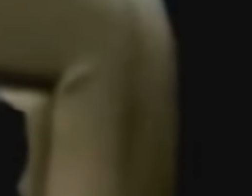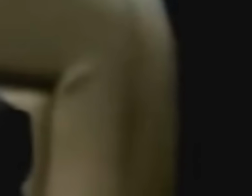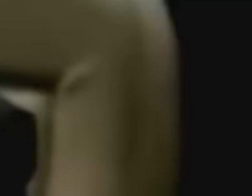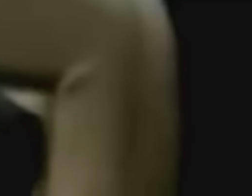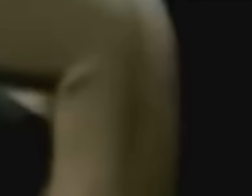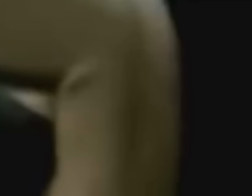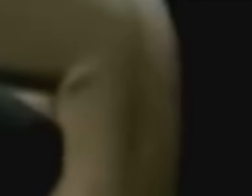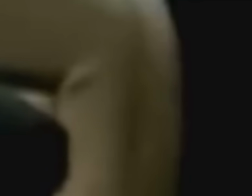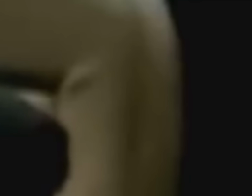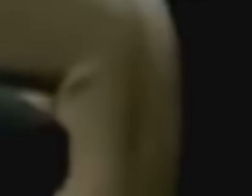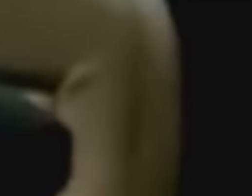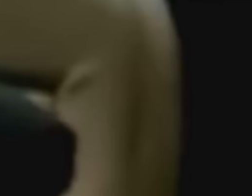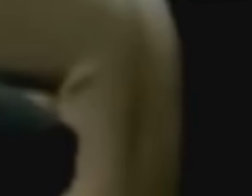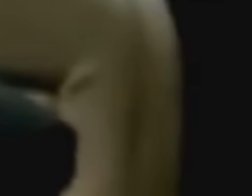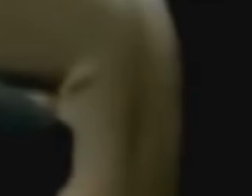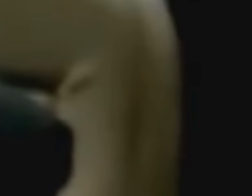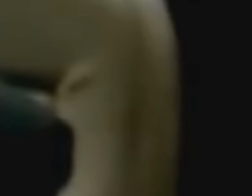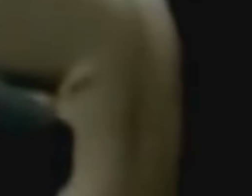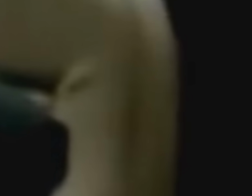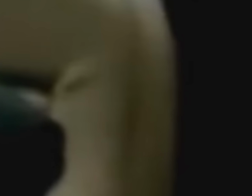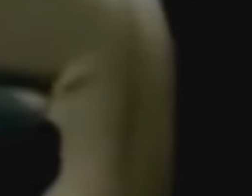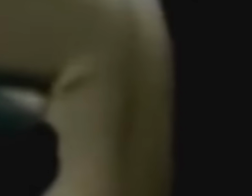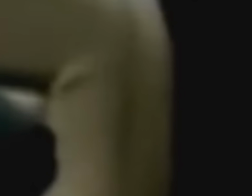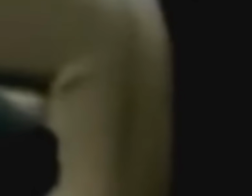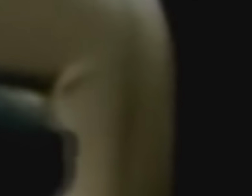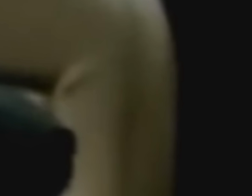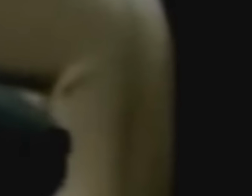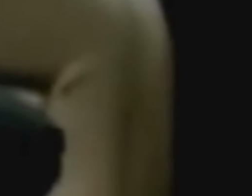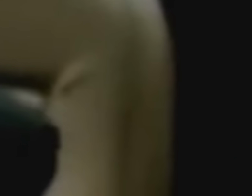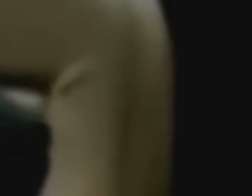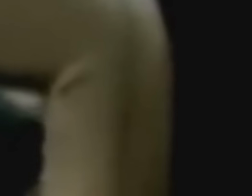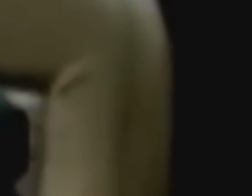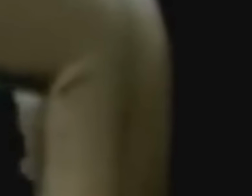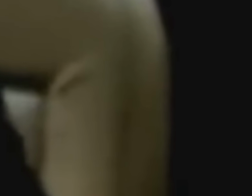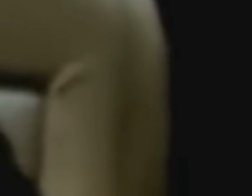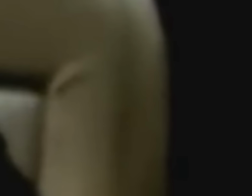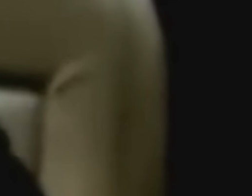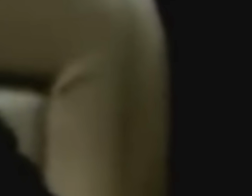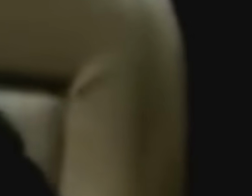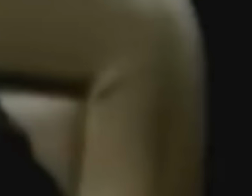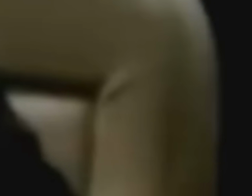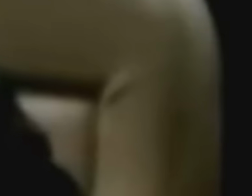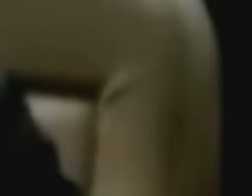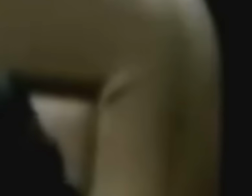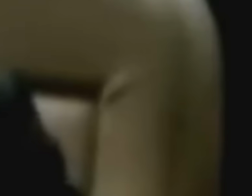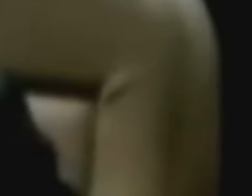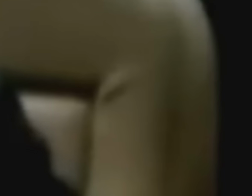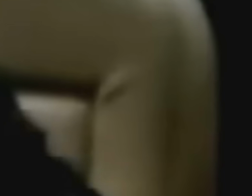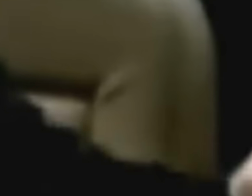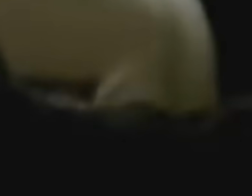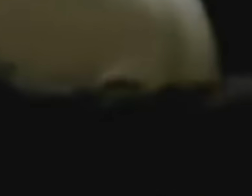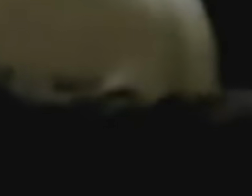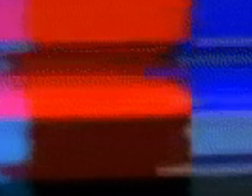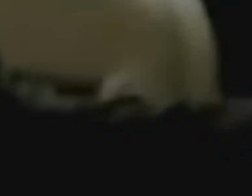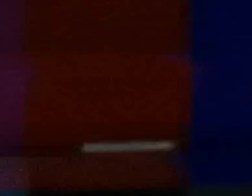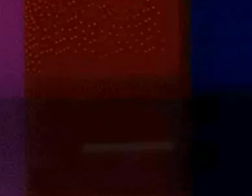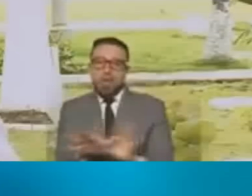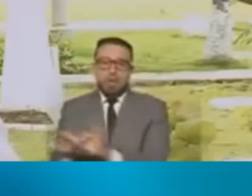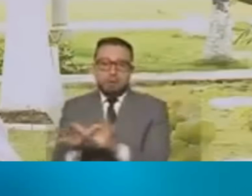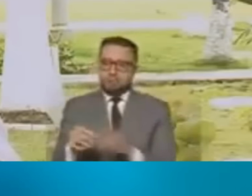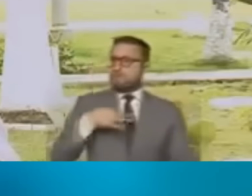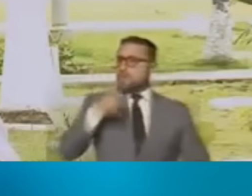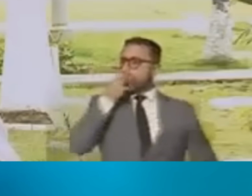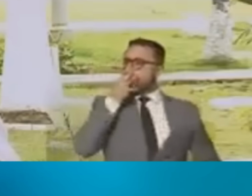que denunciar con nombre propio que fulanito y sutanito eran amigos de los masacradores y descuartizadores de seres humanos.